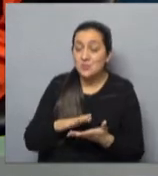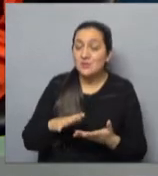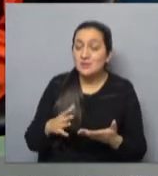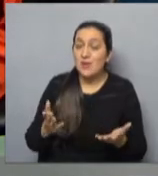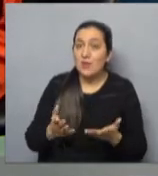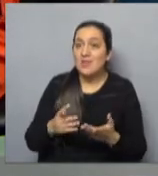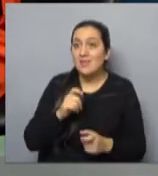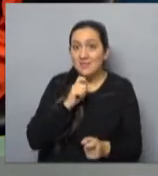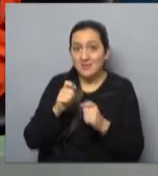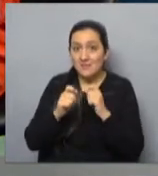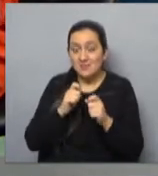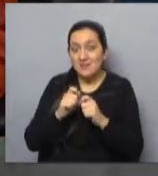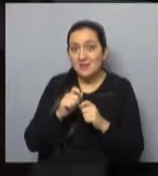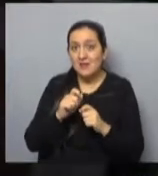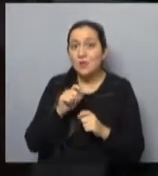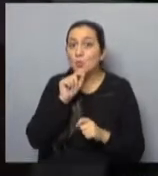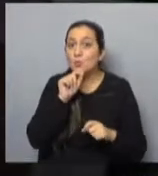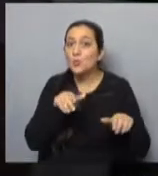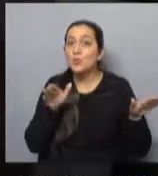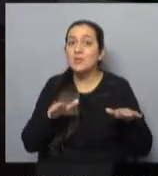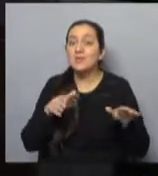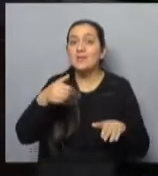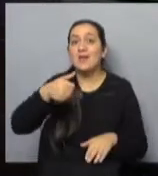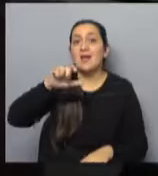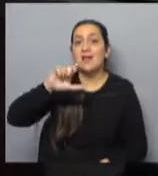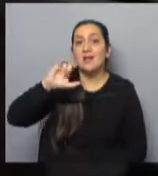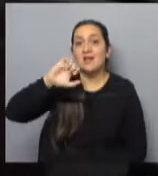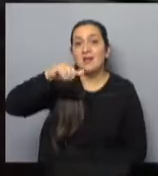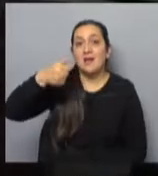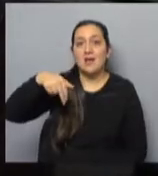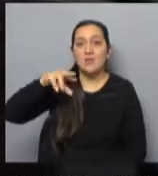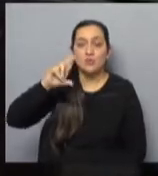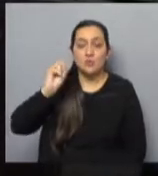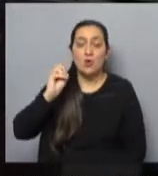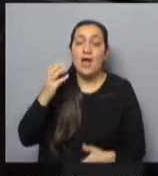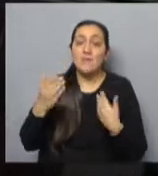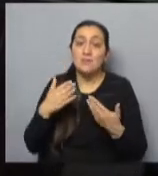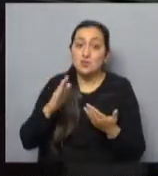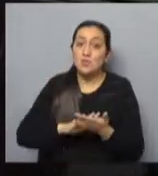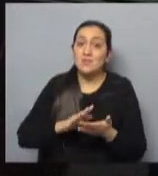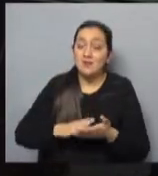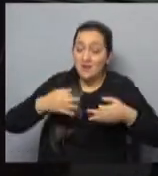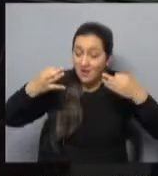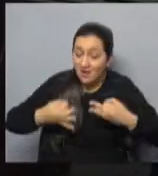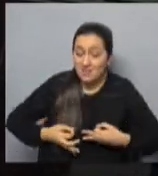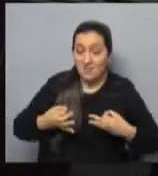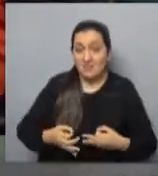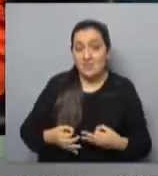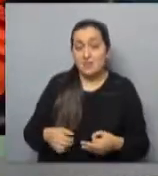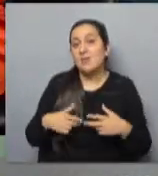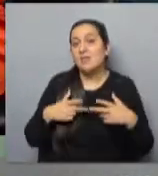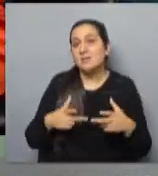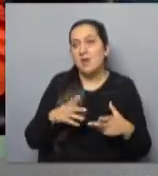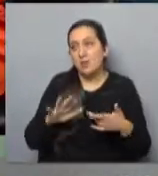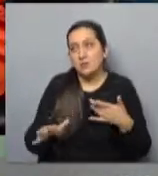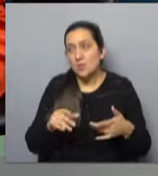la motivó un tweet de alejandro hablando precisamente de esta realidad que nos traigo hoy y que decía algo así